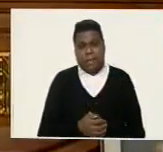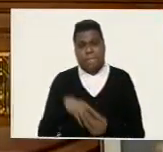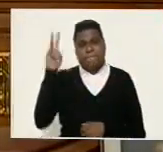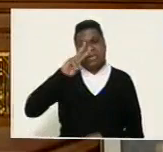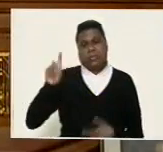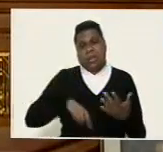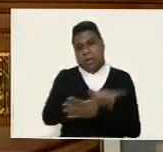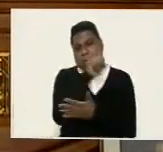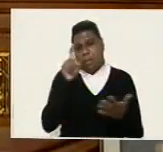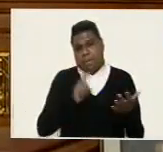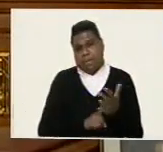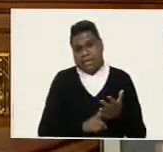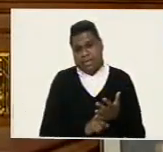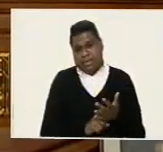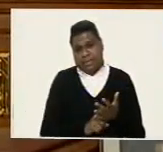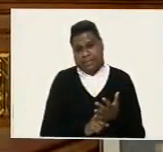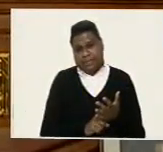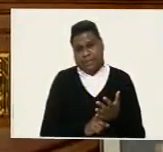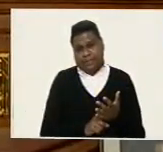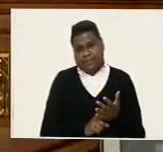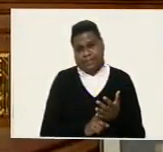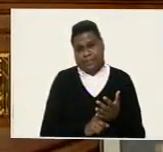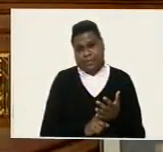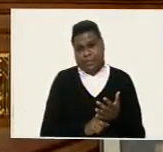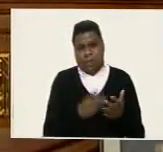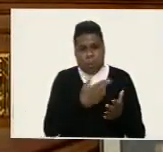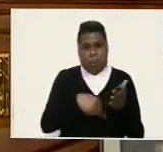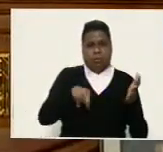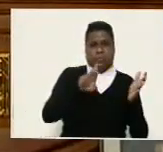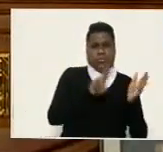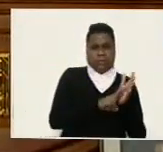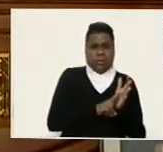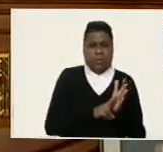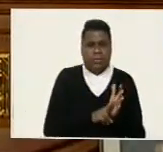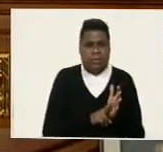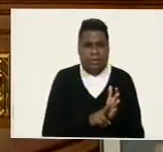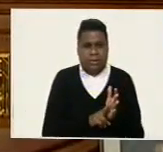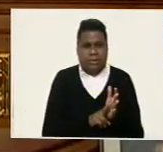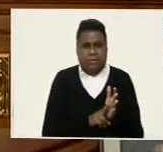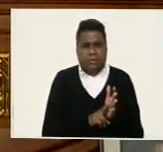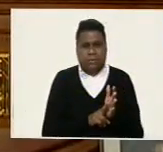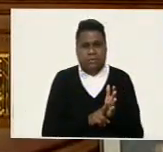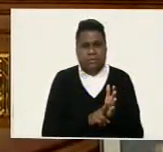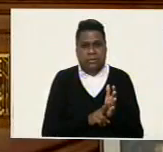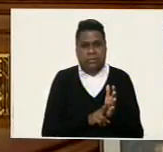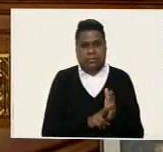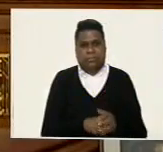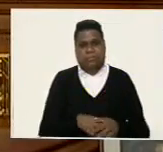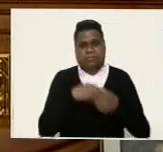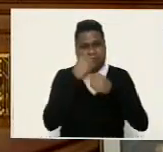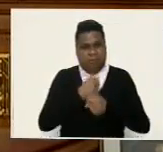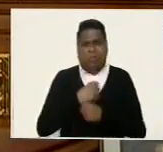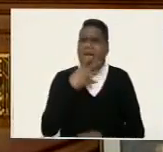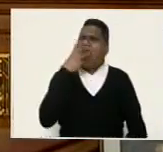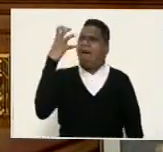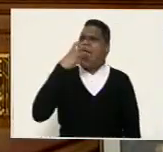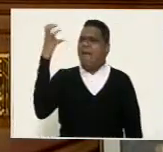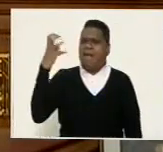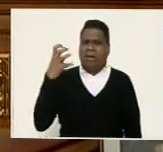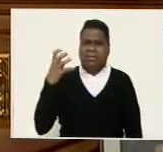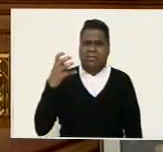entera sería un gran vuelva en caras y al tropel de mil centauros gritaríamos ¡a